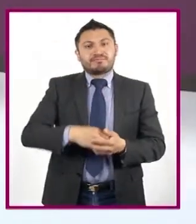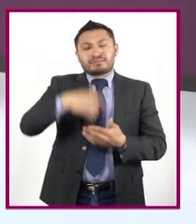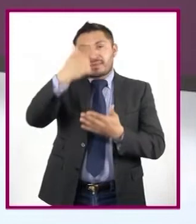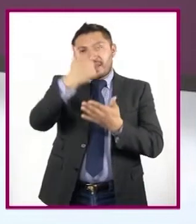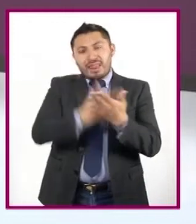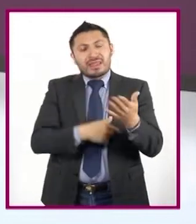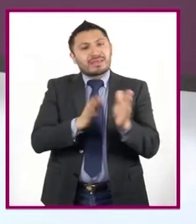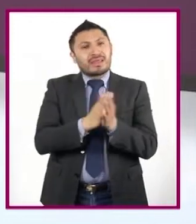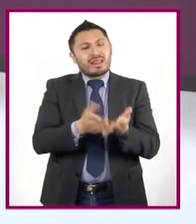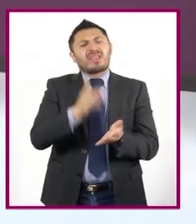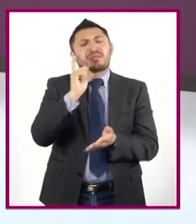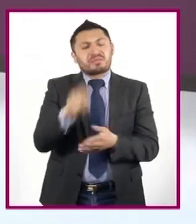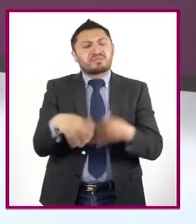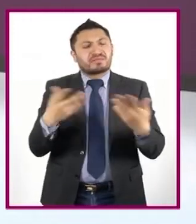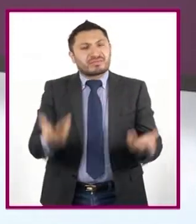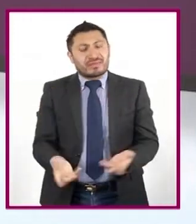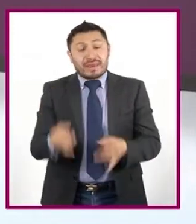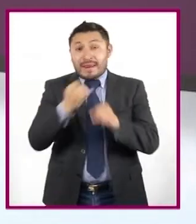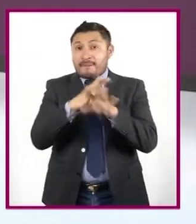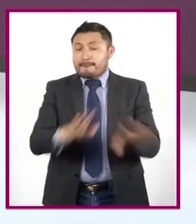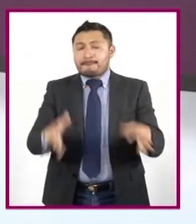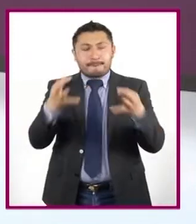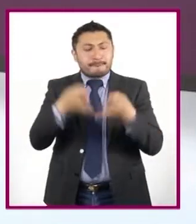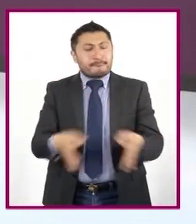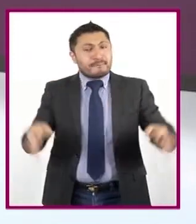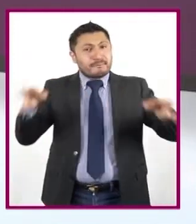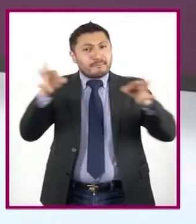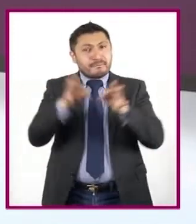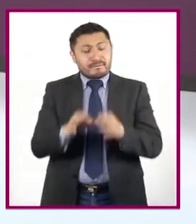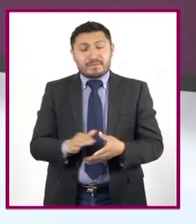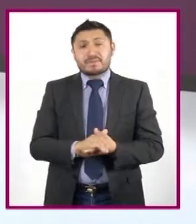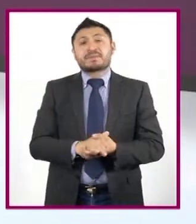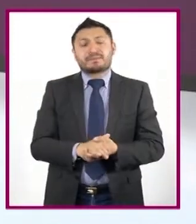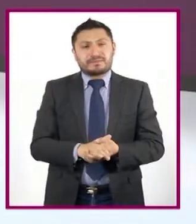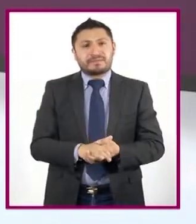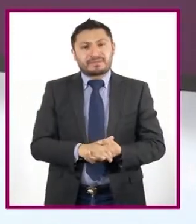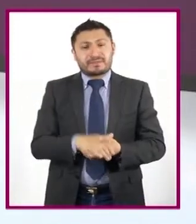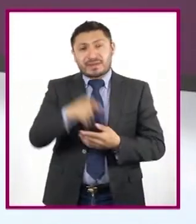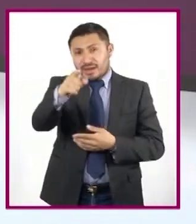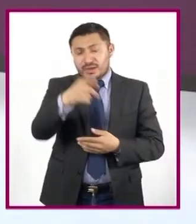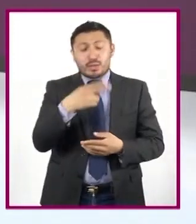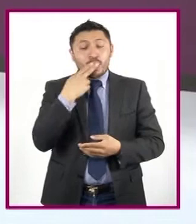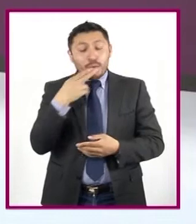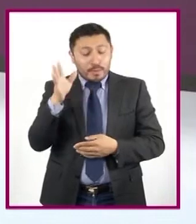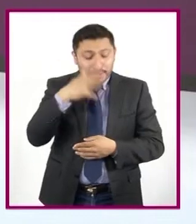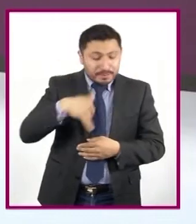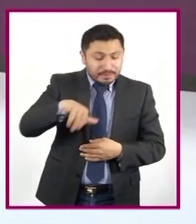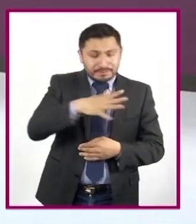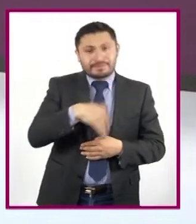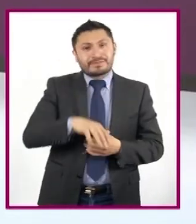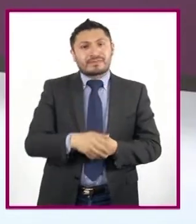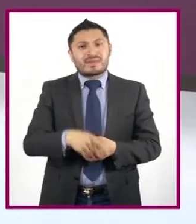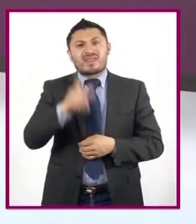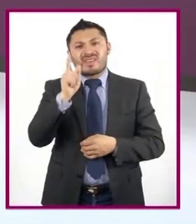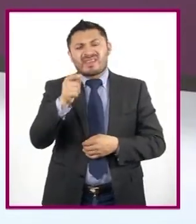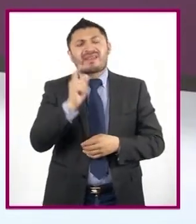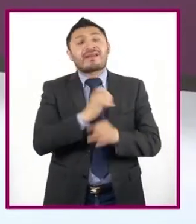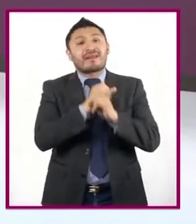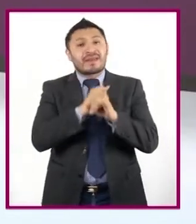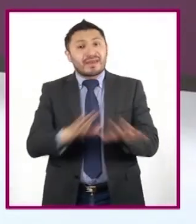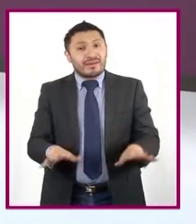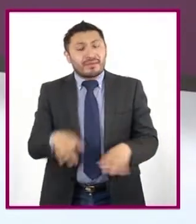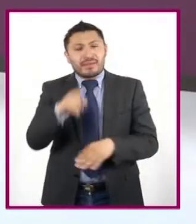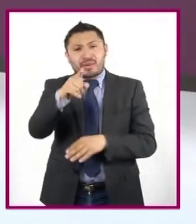bibliográficas contienen datos fundamentales sobre las fuentes de información consultadas. Es decir, son datos que nos